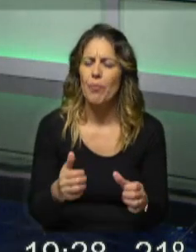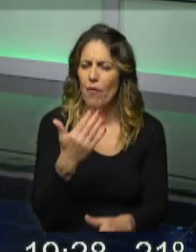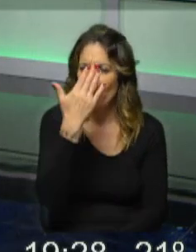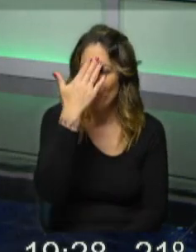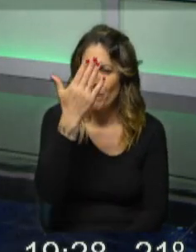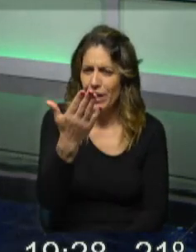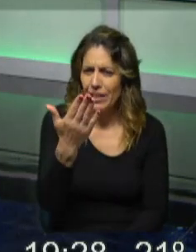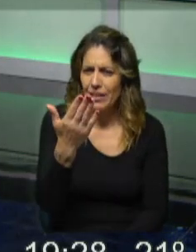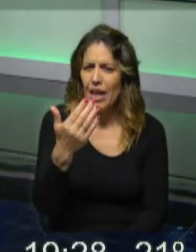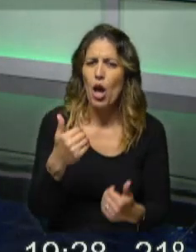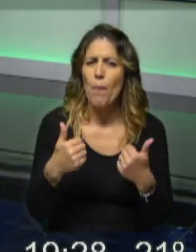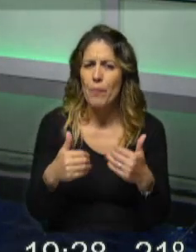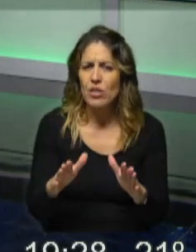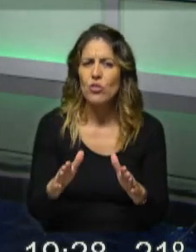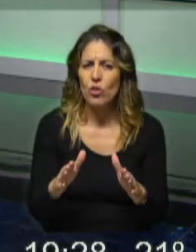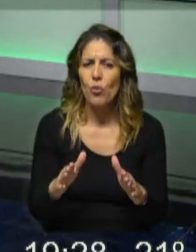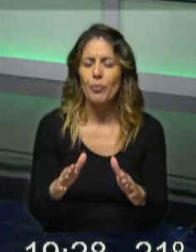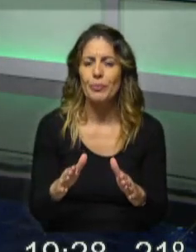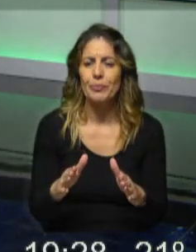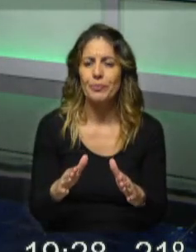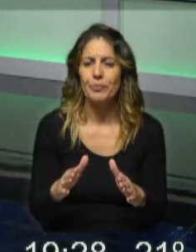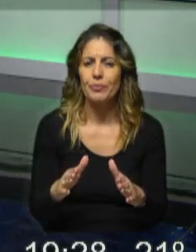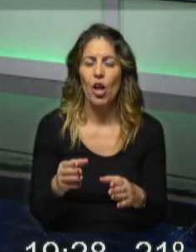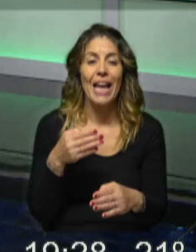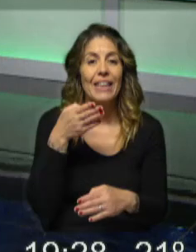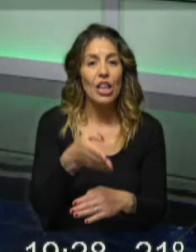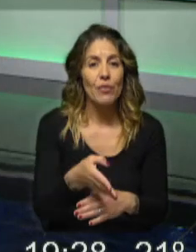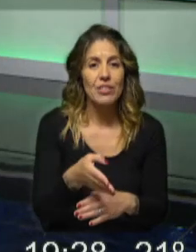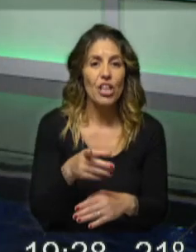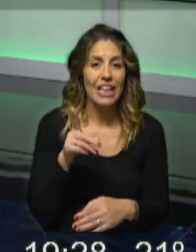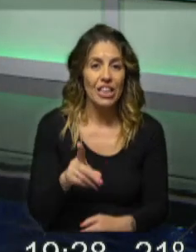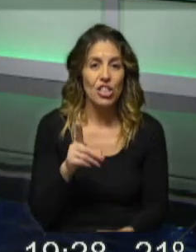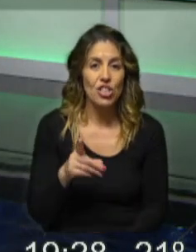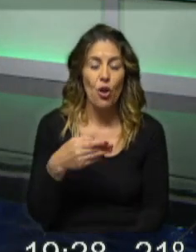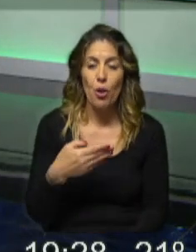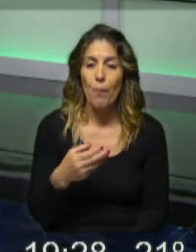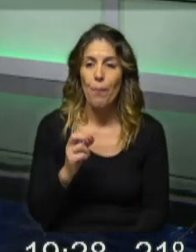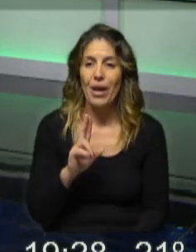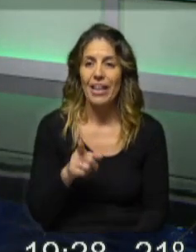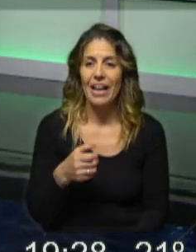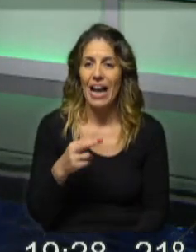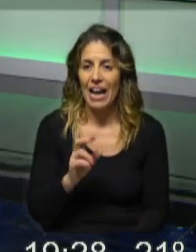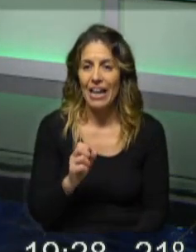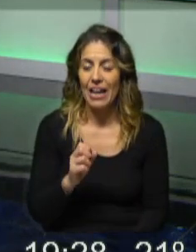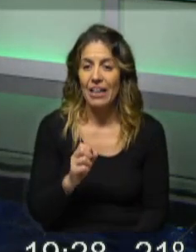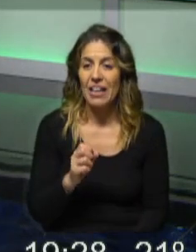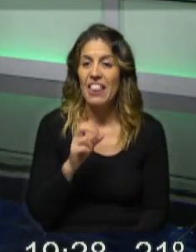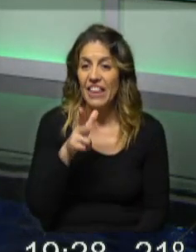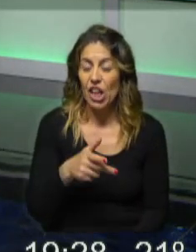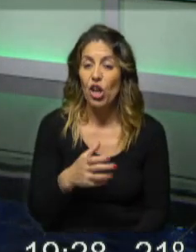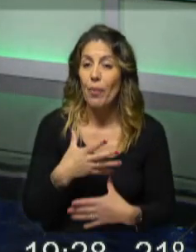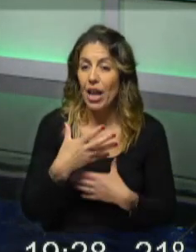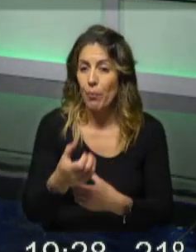amplio inicialmente con las intervenciones de que Chichén y de Vergara expresaron que iban a apoyar el proyecto